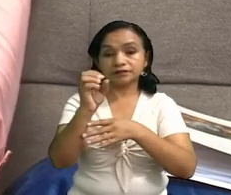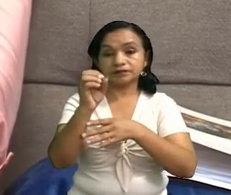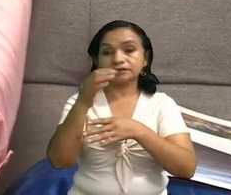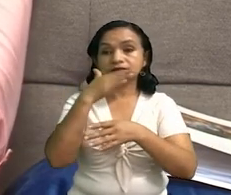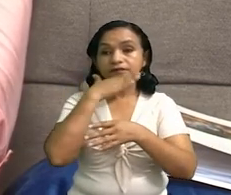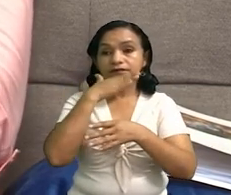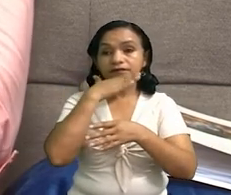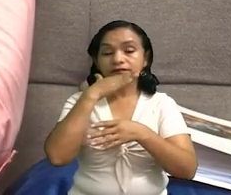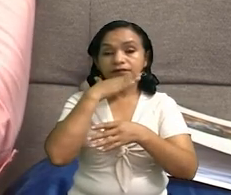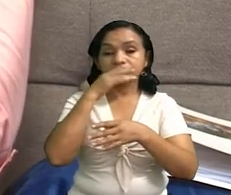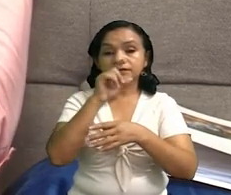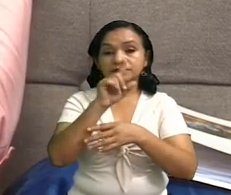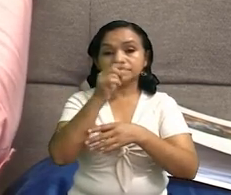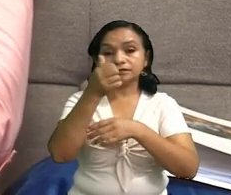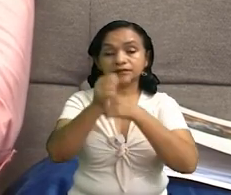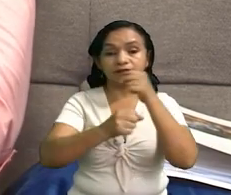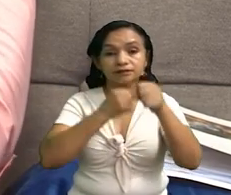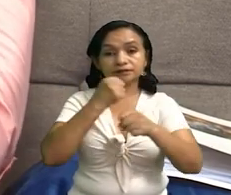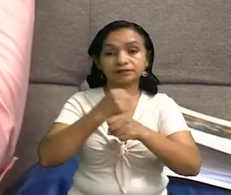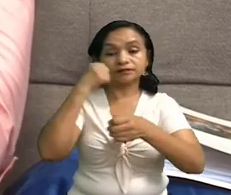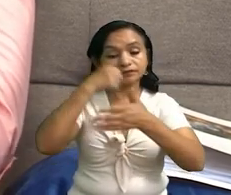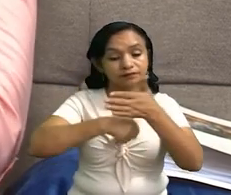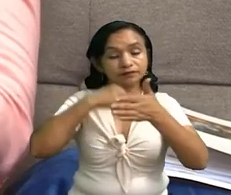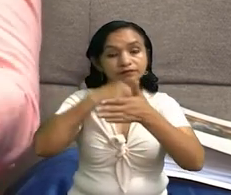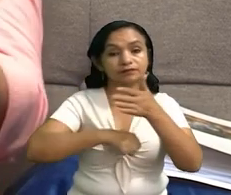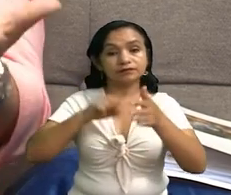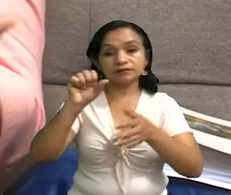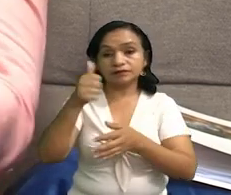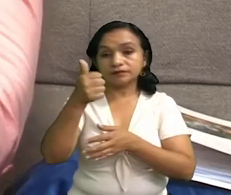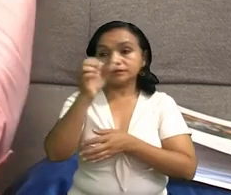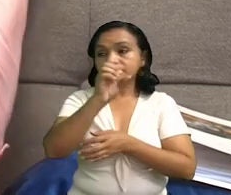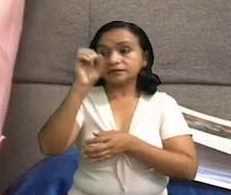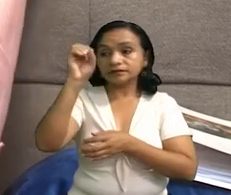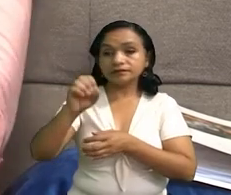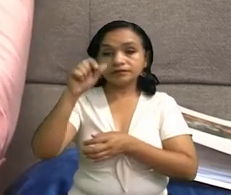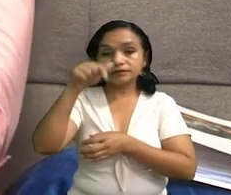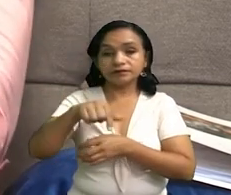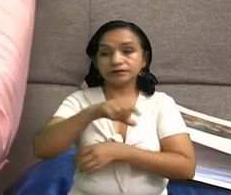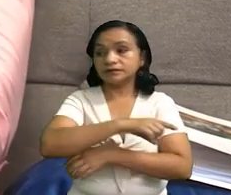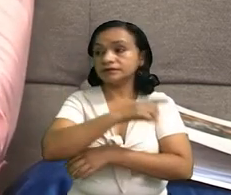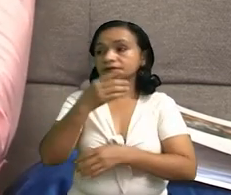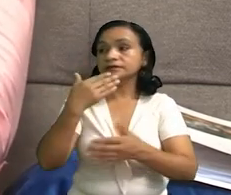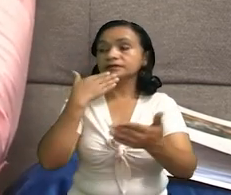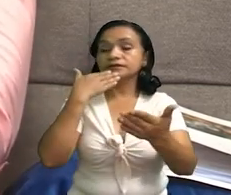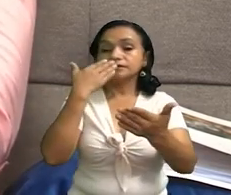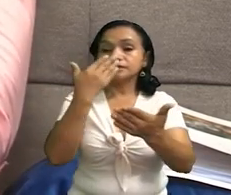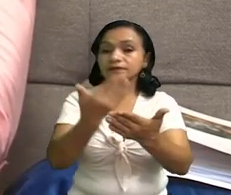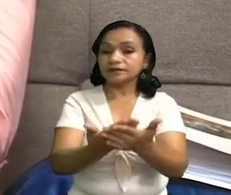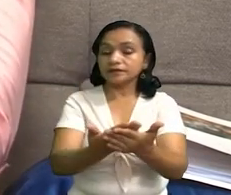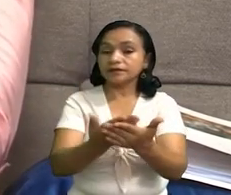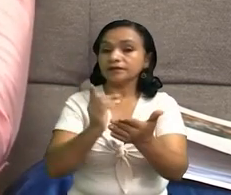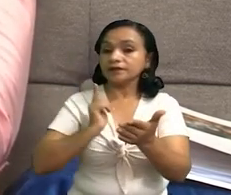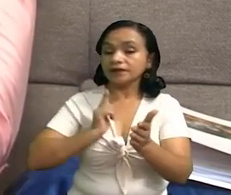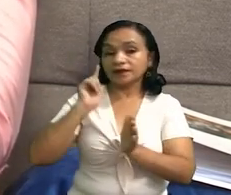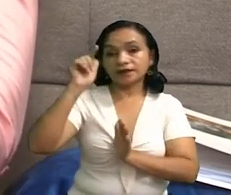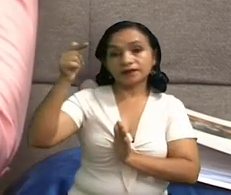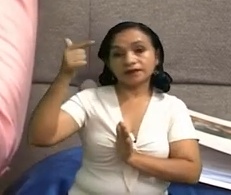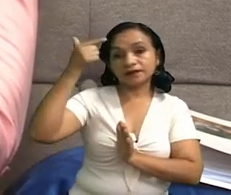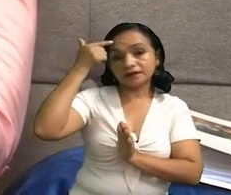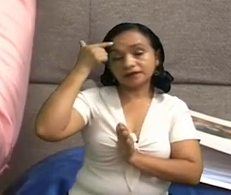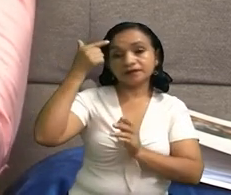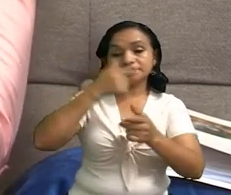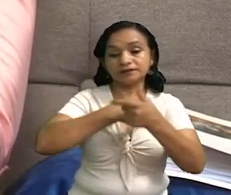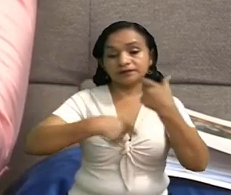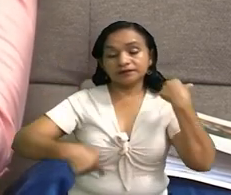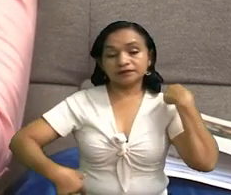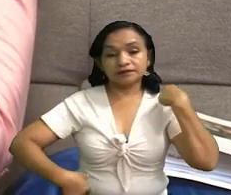para nosotros, 16 años de estar luchando por 6%, pero hoy damos gracias a que tenemos el gobierno, nuestro presidente,